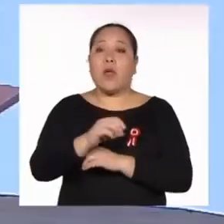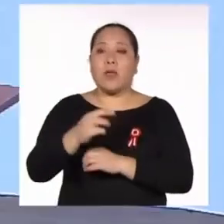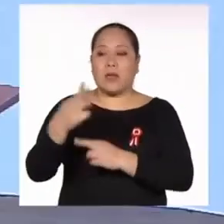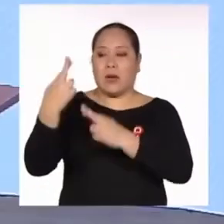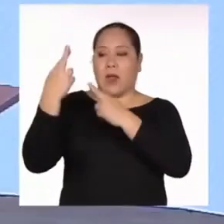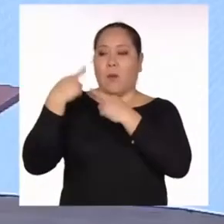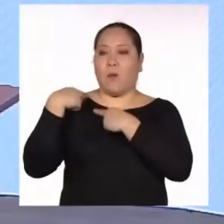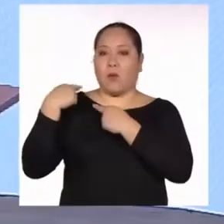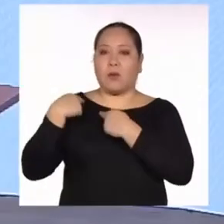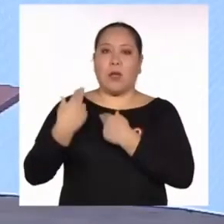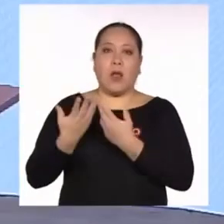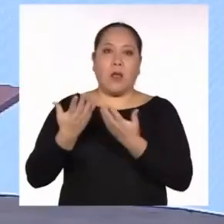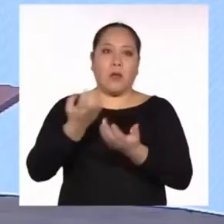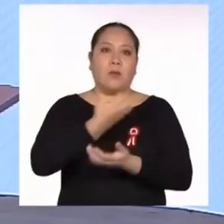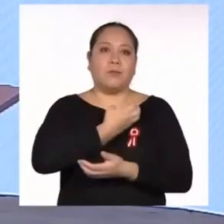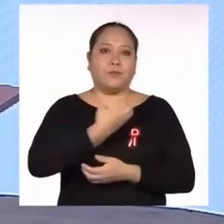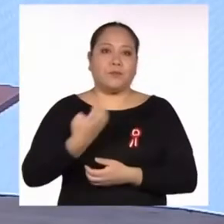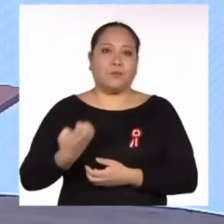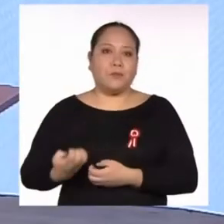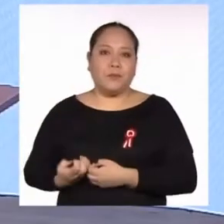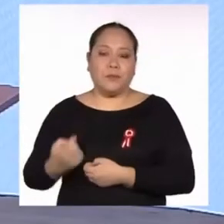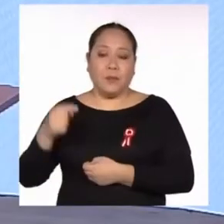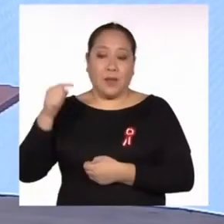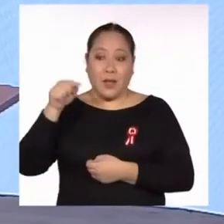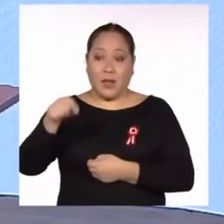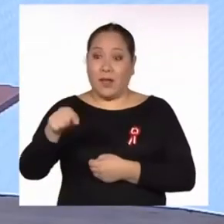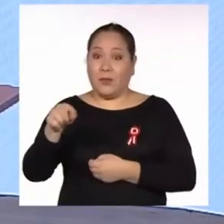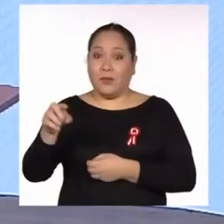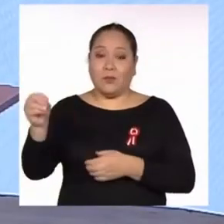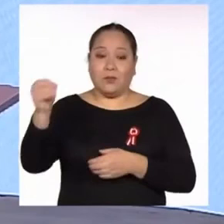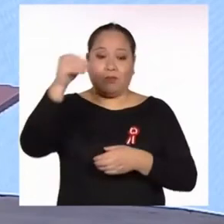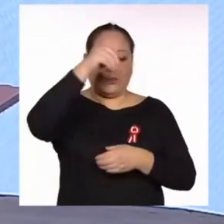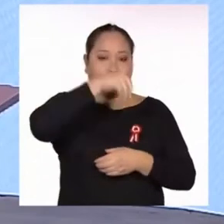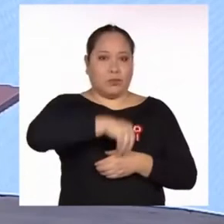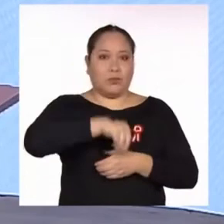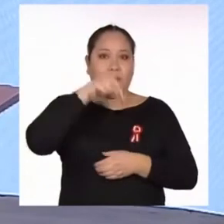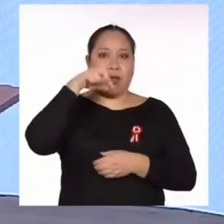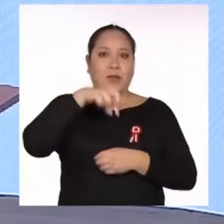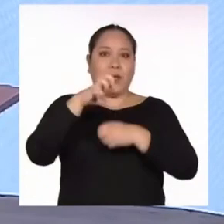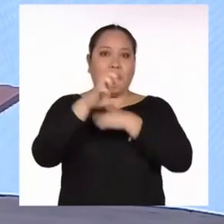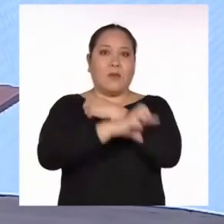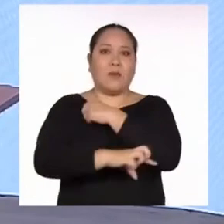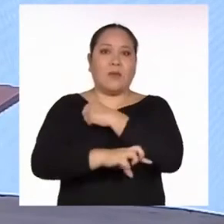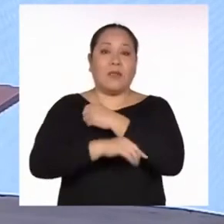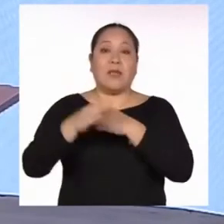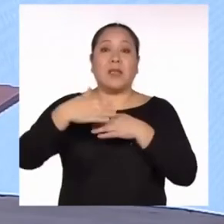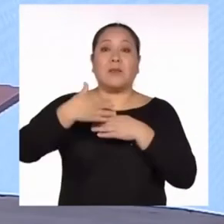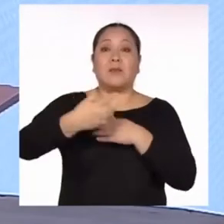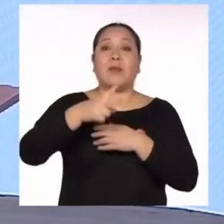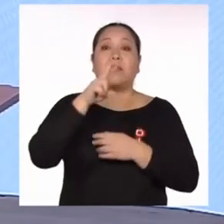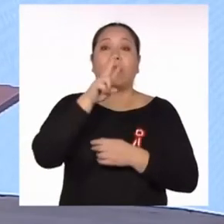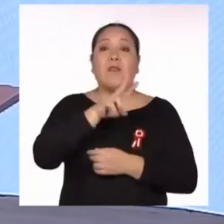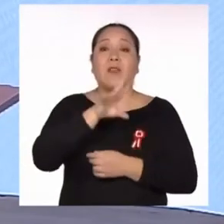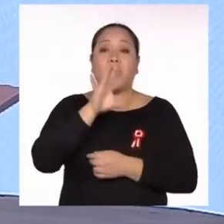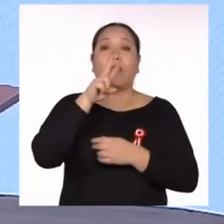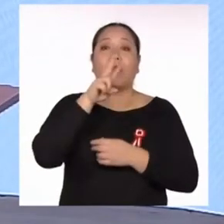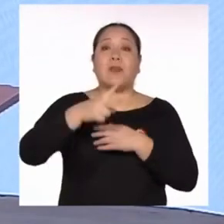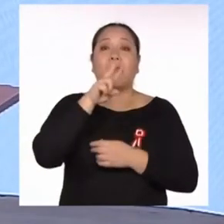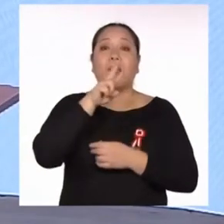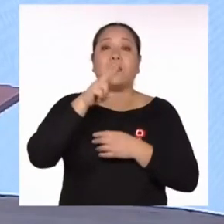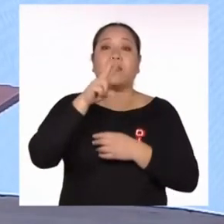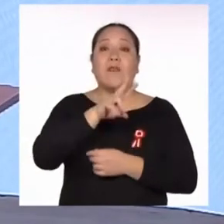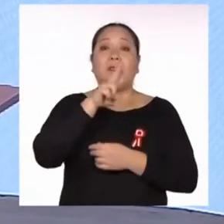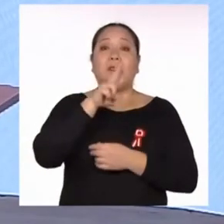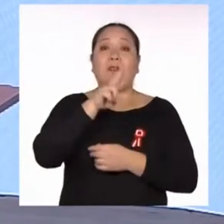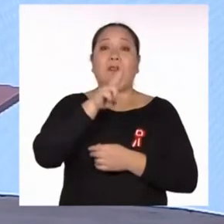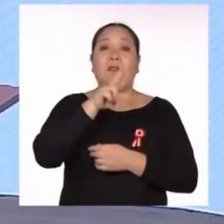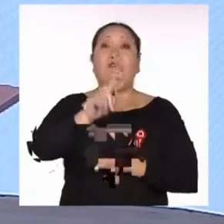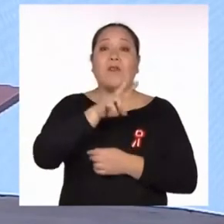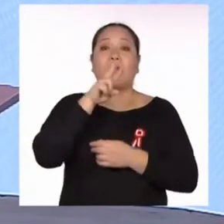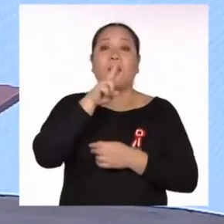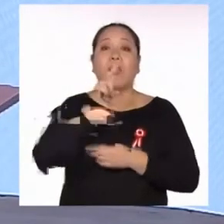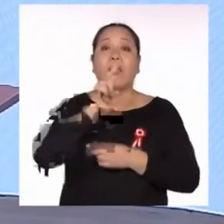y eso fue lo que pasó en nuestro país después del 28 de julio de miller